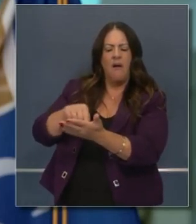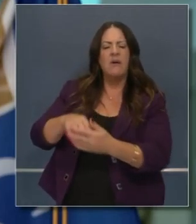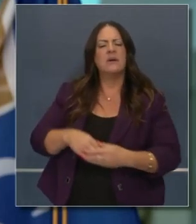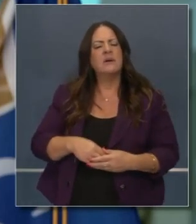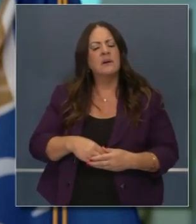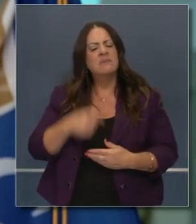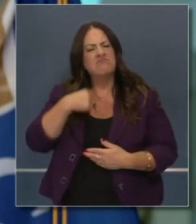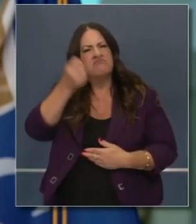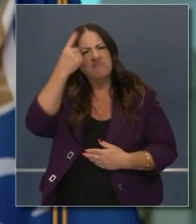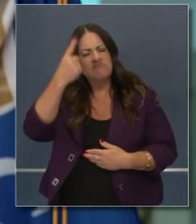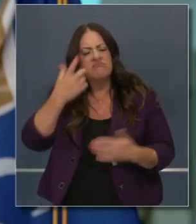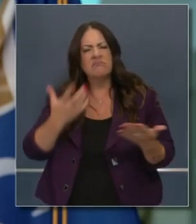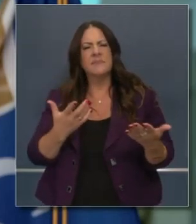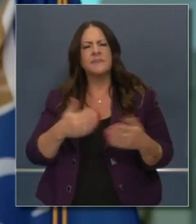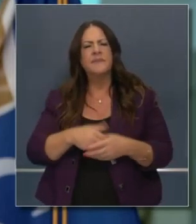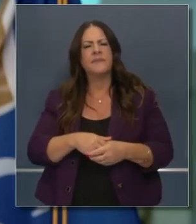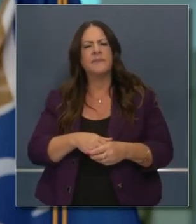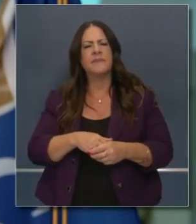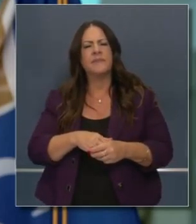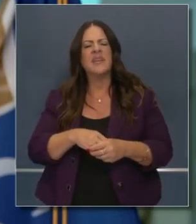la legislación.